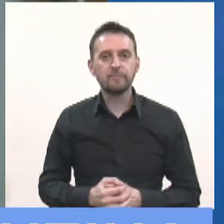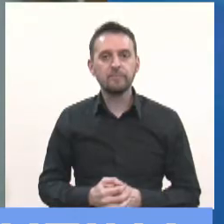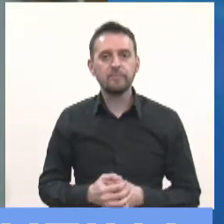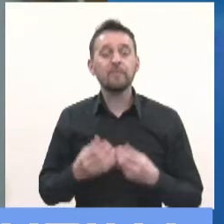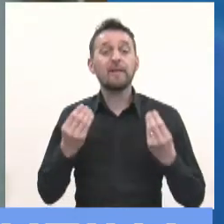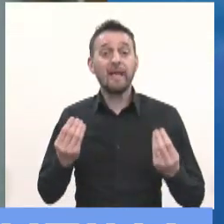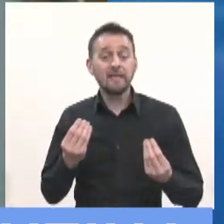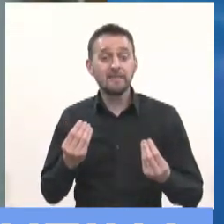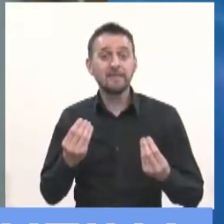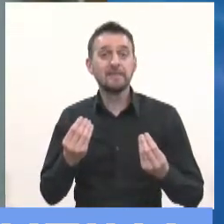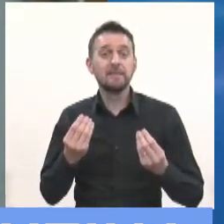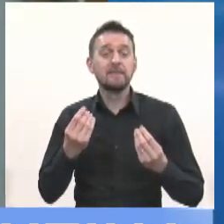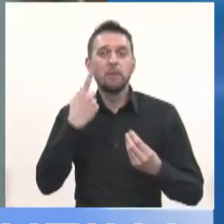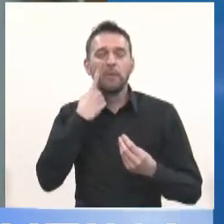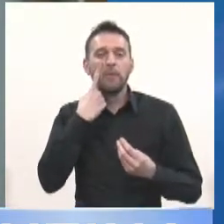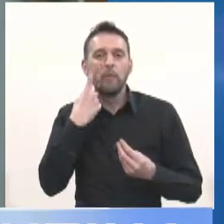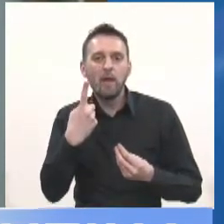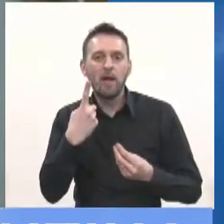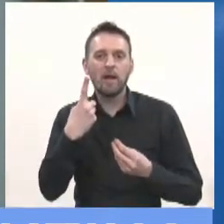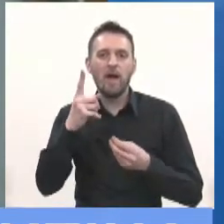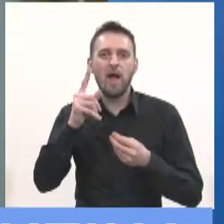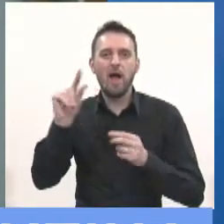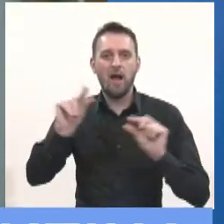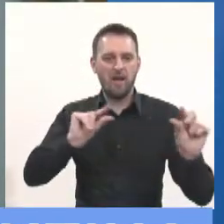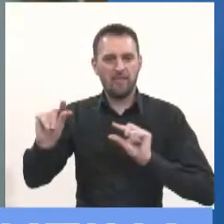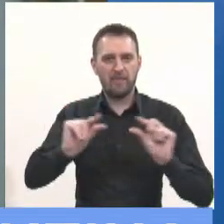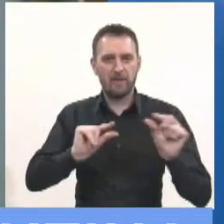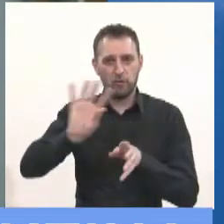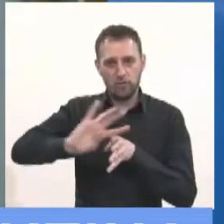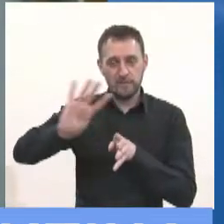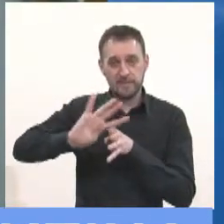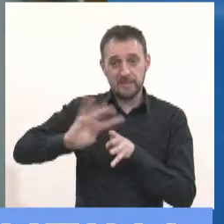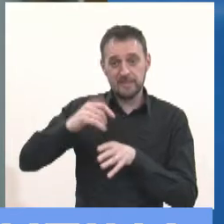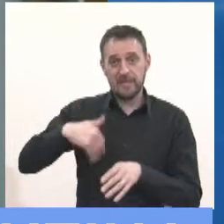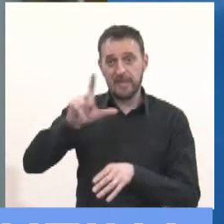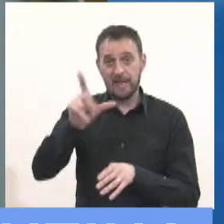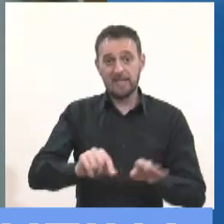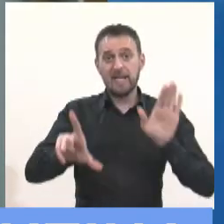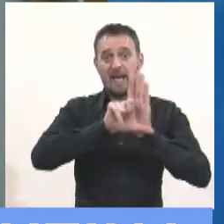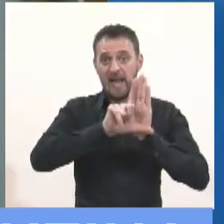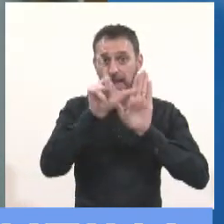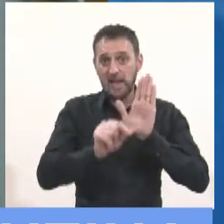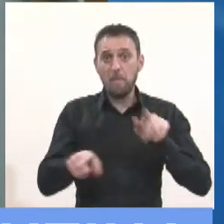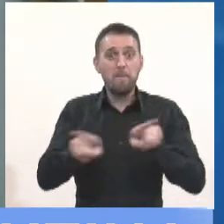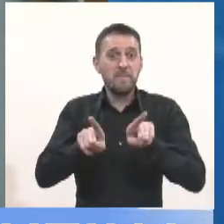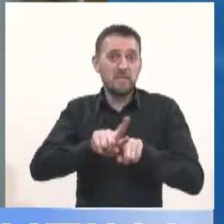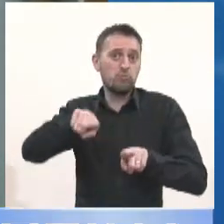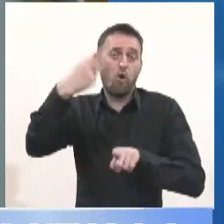es que el tratar a los acreedores bajo la ley argentina al igual que el resto de los